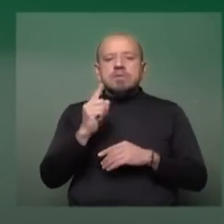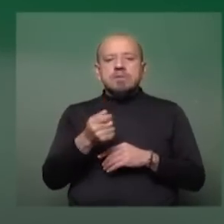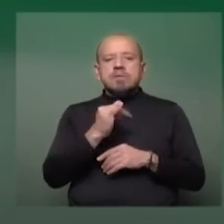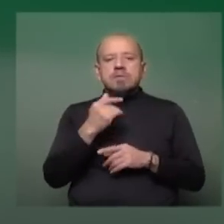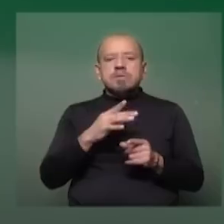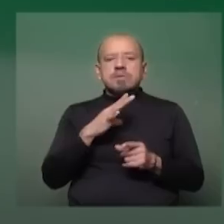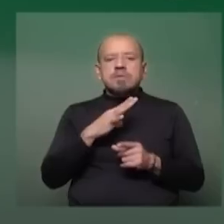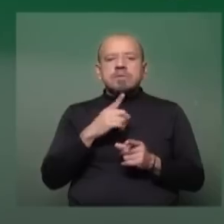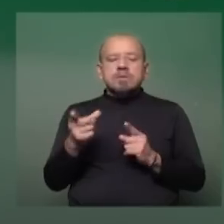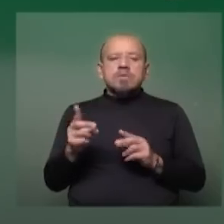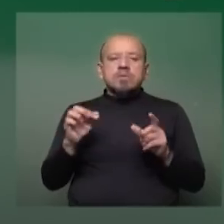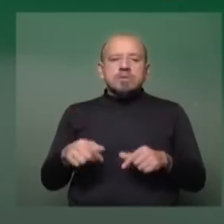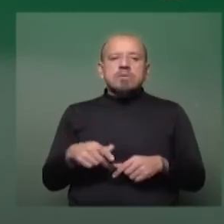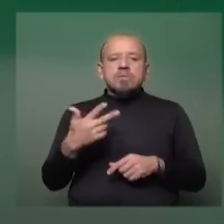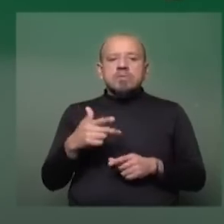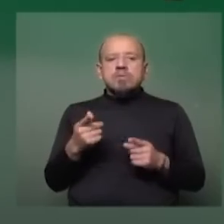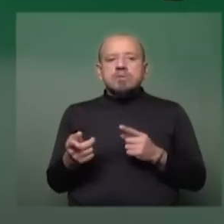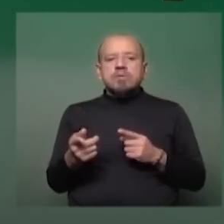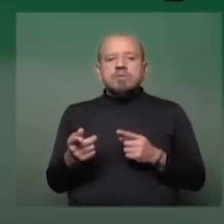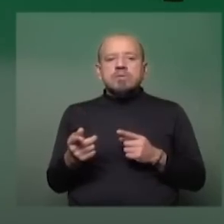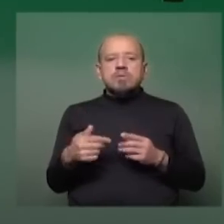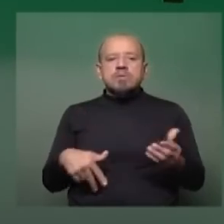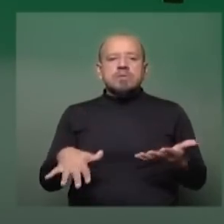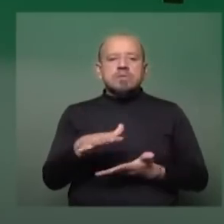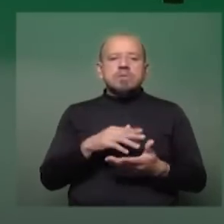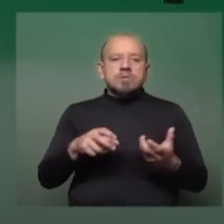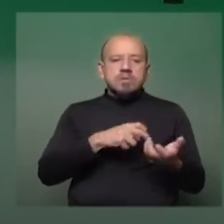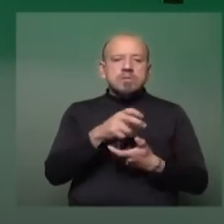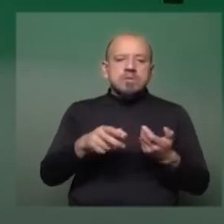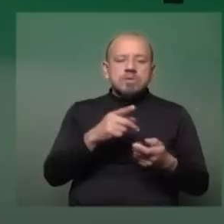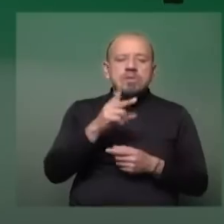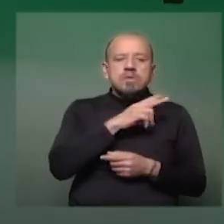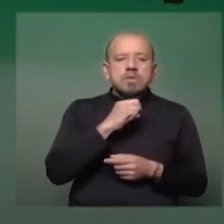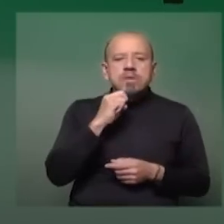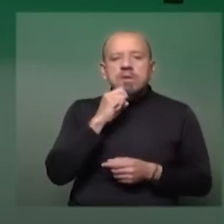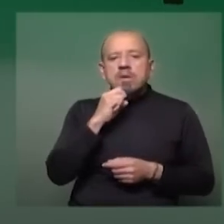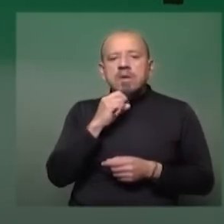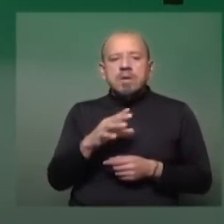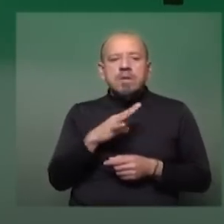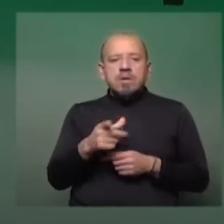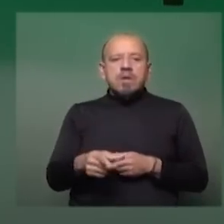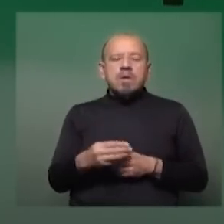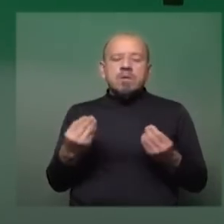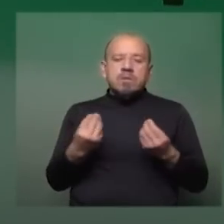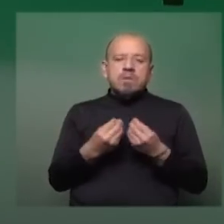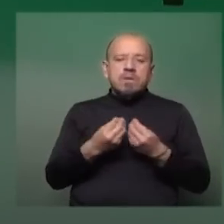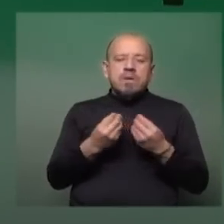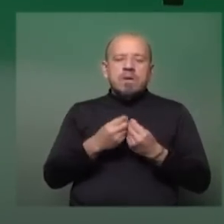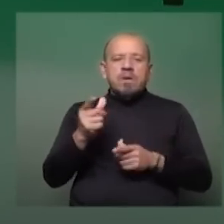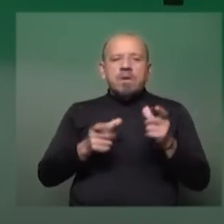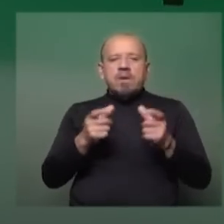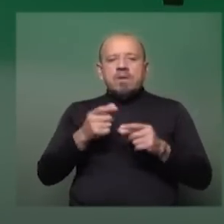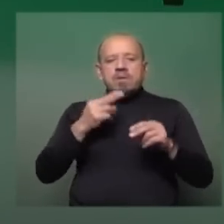gran catástrofe humanitaria y en el contexto del conflicto entre Israel y jamás que ha dejado a miles de personas fallecidas